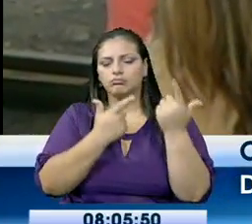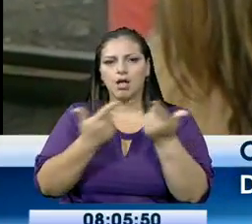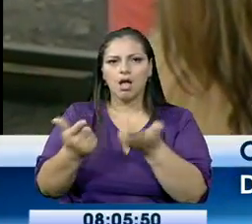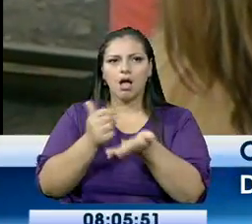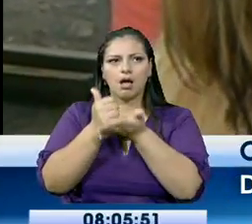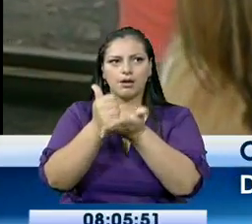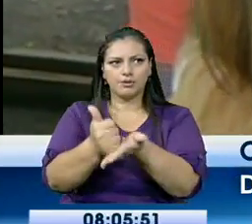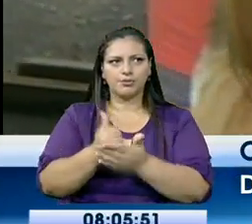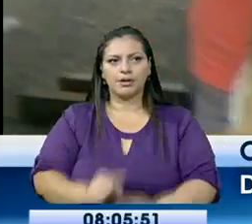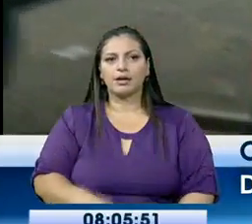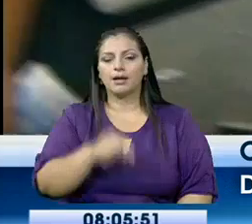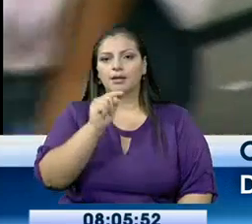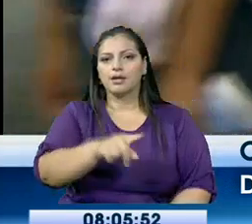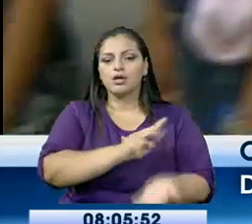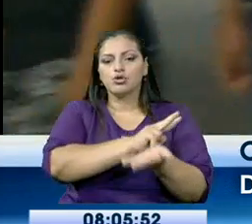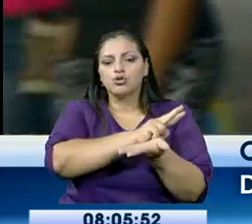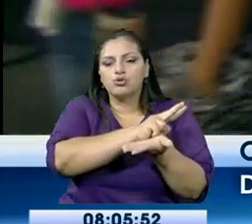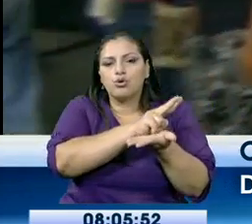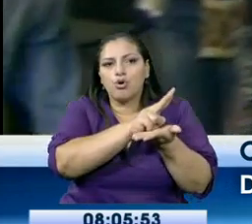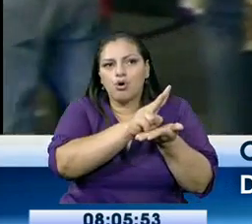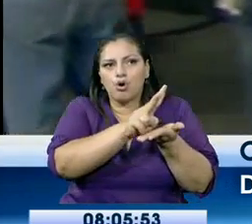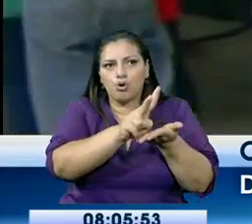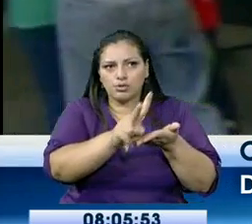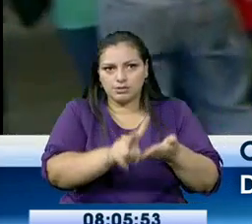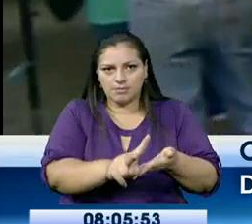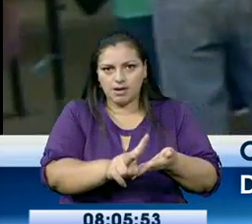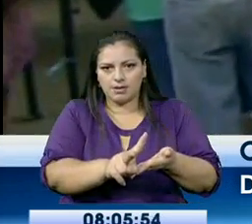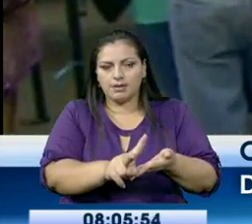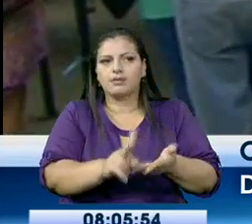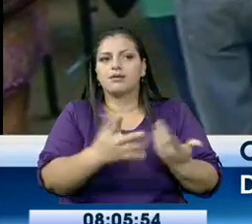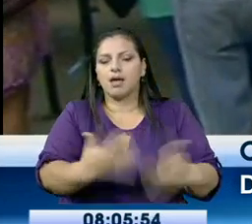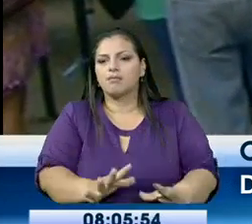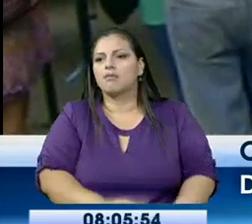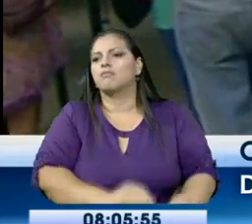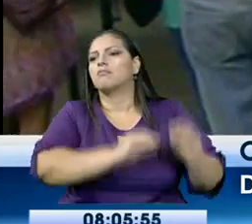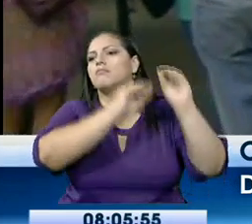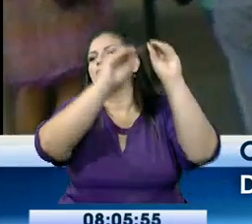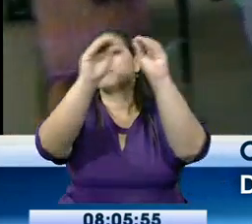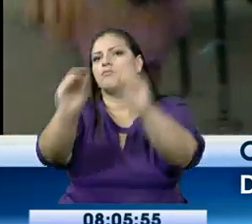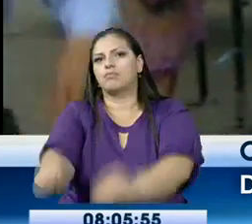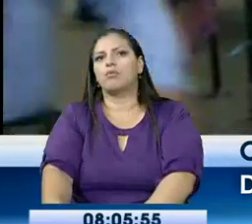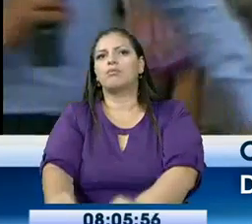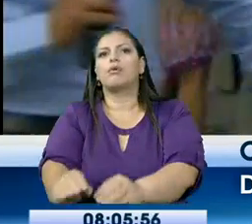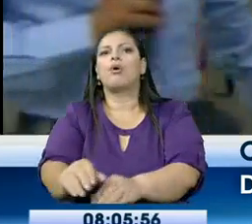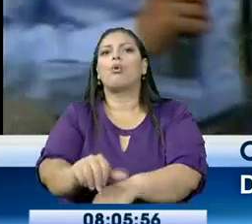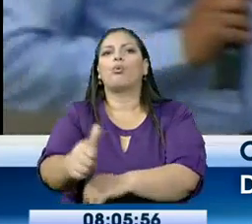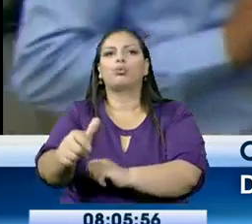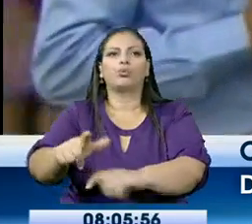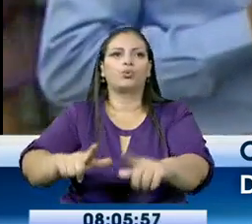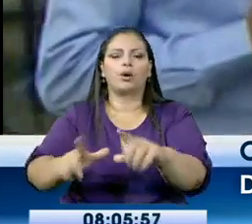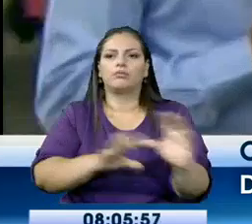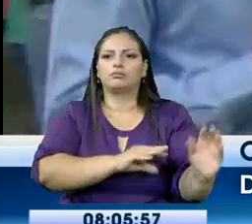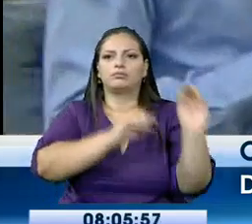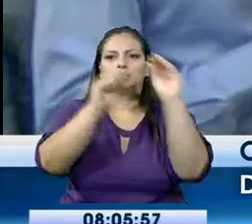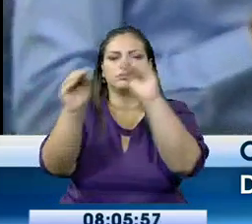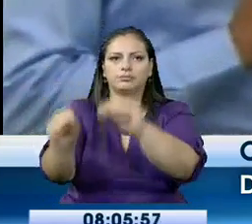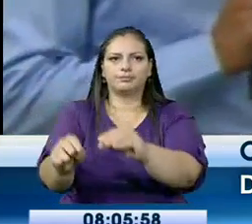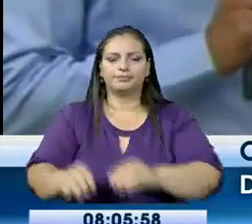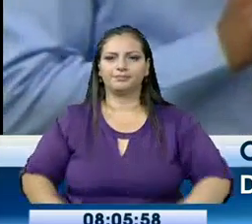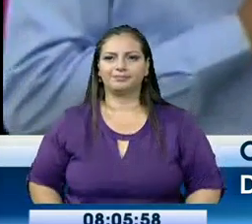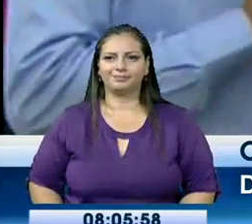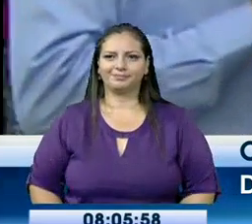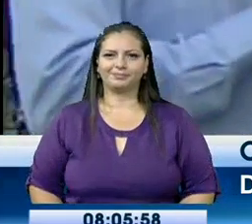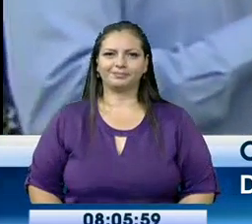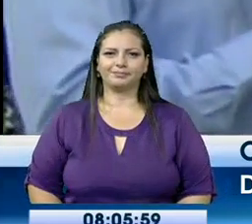solamente 15 días. De ahí se va a otro sector, desconocemos que... Perfecto, entonces, seguimos en nuestro diálogo. Por acá, una señora también, rápidamente, una señora más, acá,